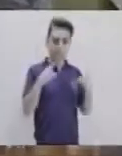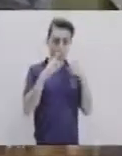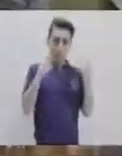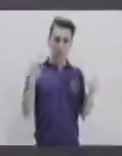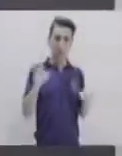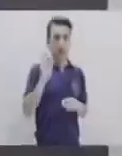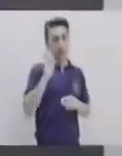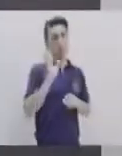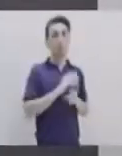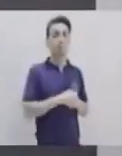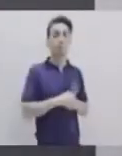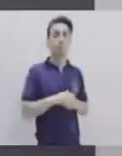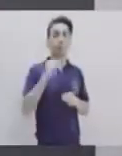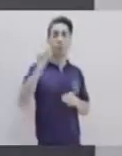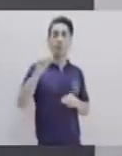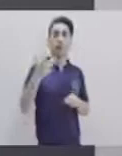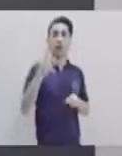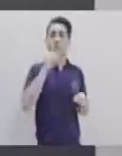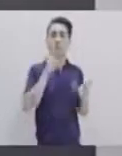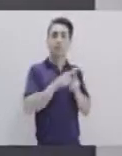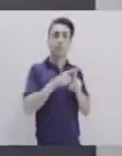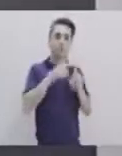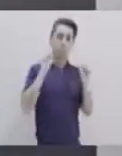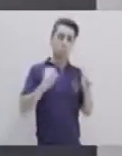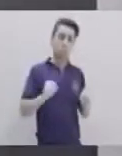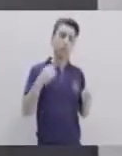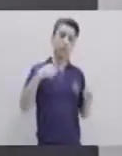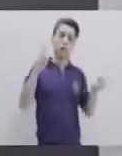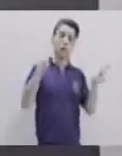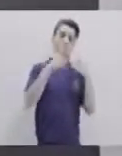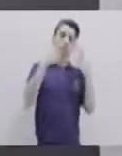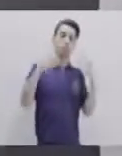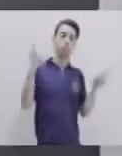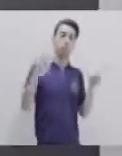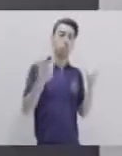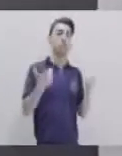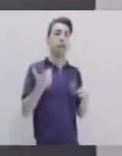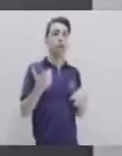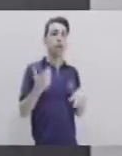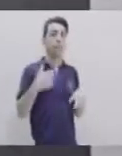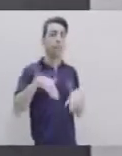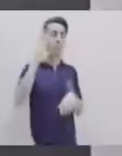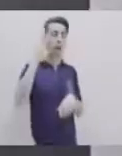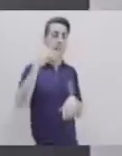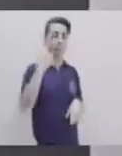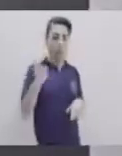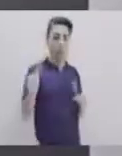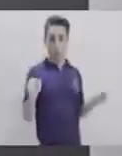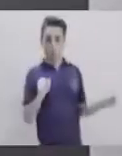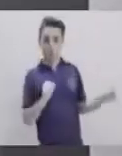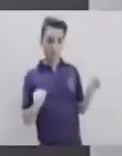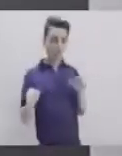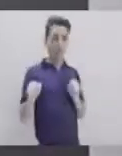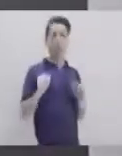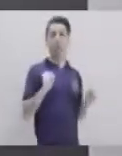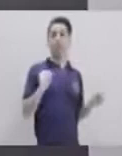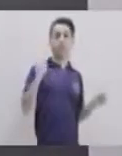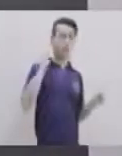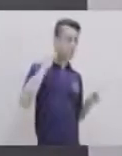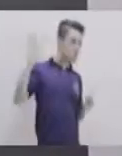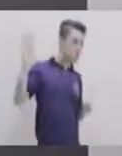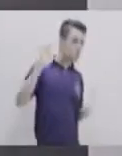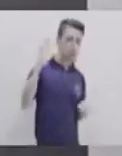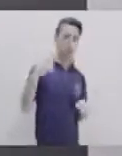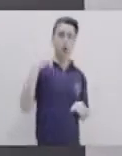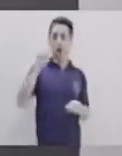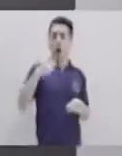música. Bueno, aunque ahora también podemos tener música que se base más en luz o en movimiento, no solamente en sonido.